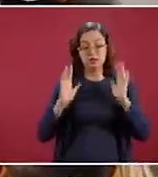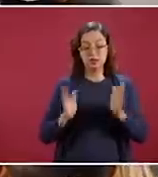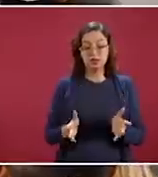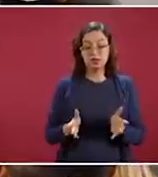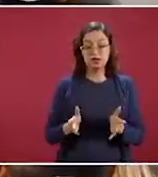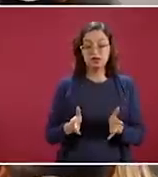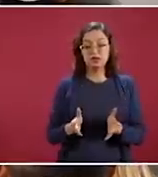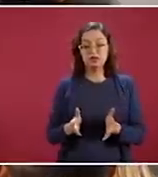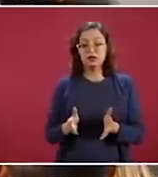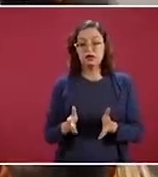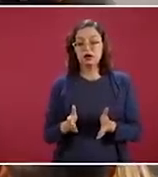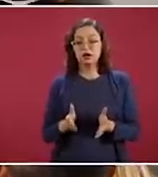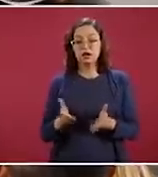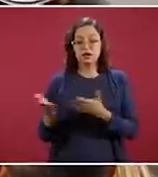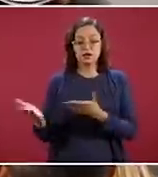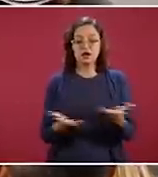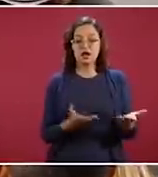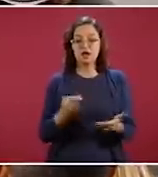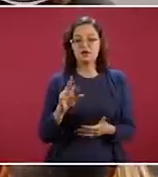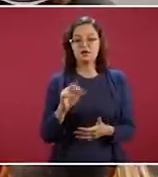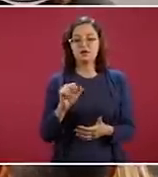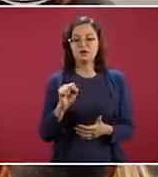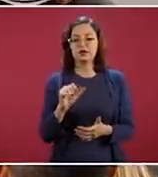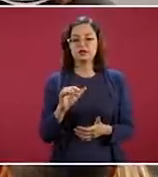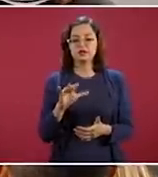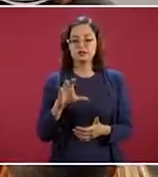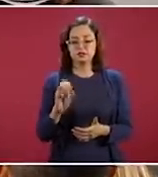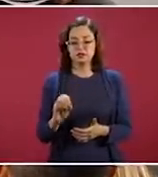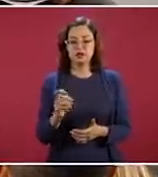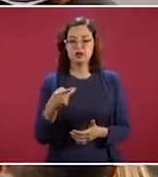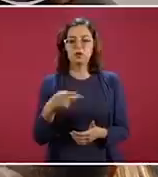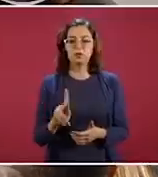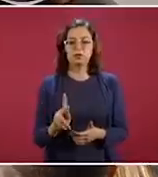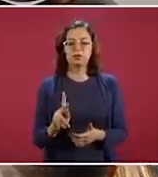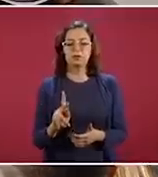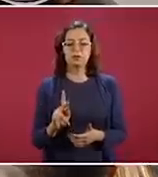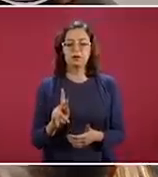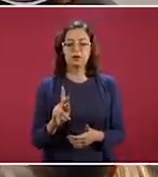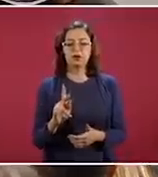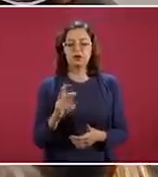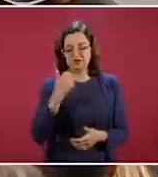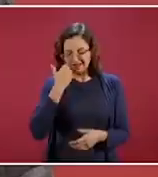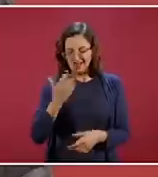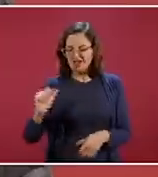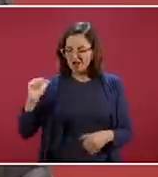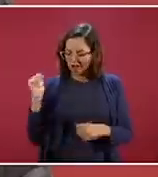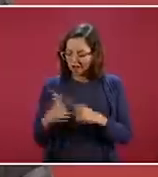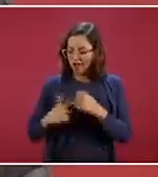sí, a Francisco, pero todavía algo más,